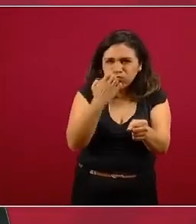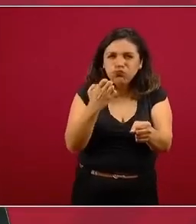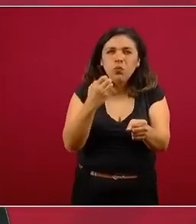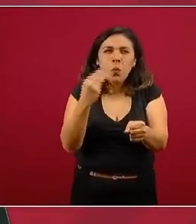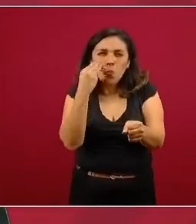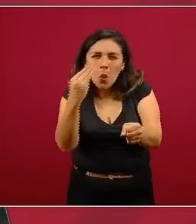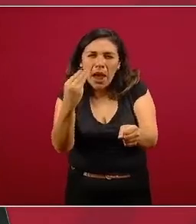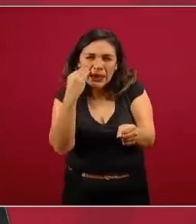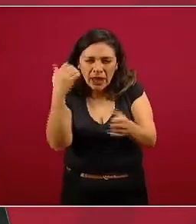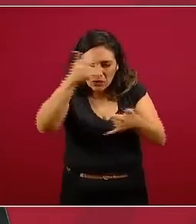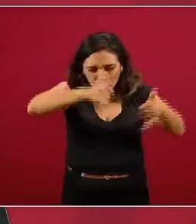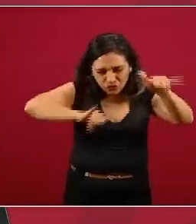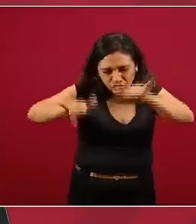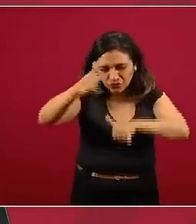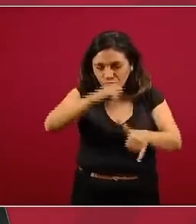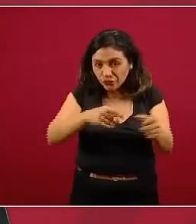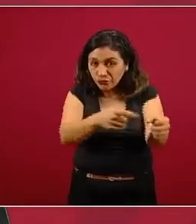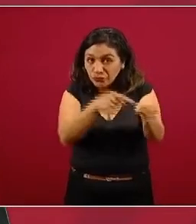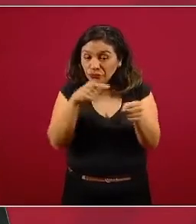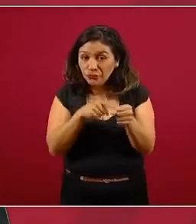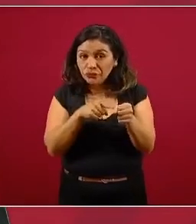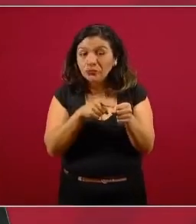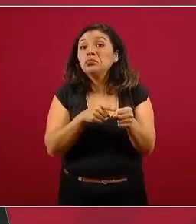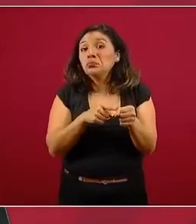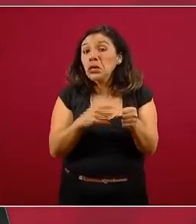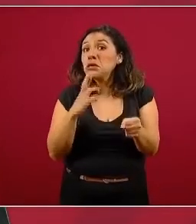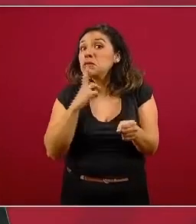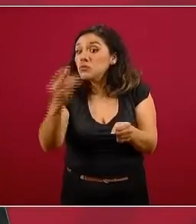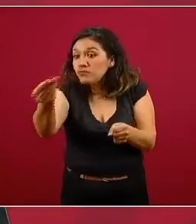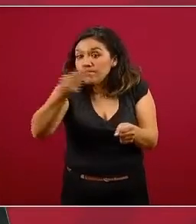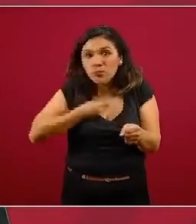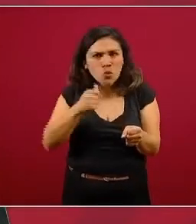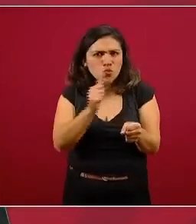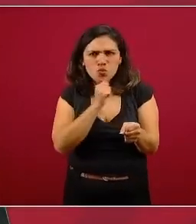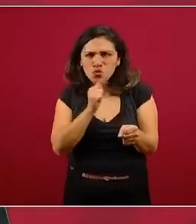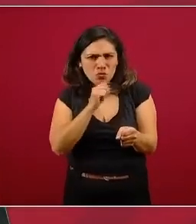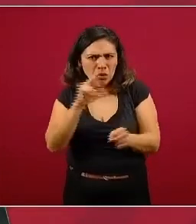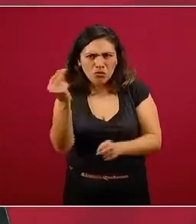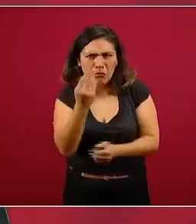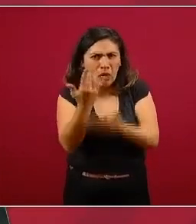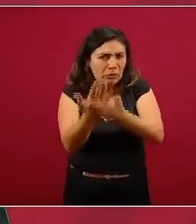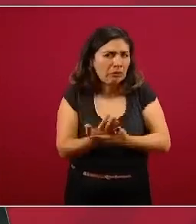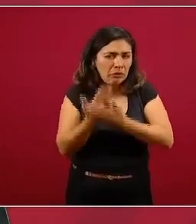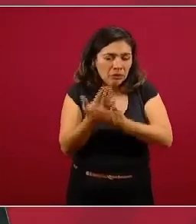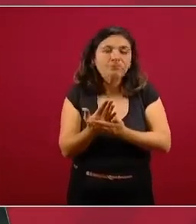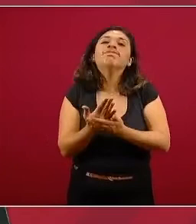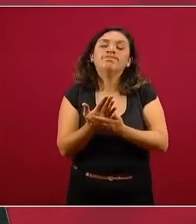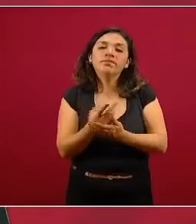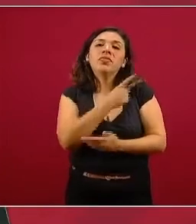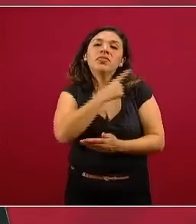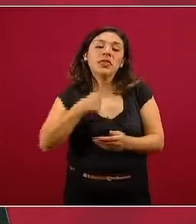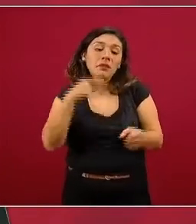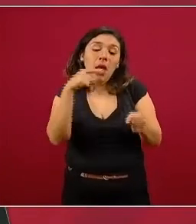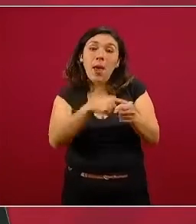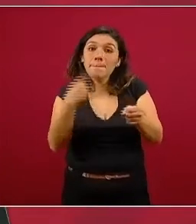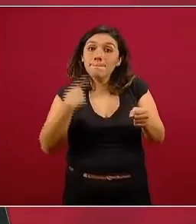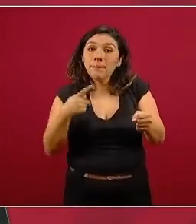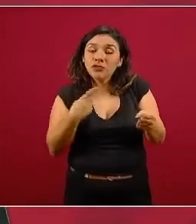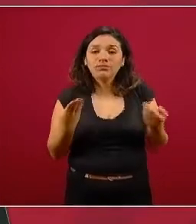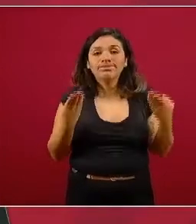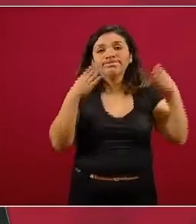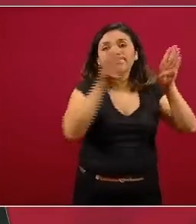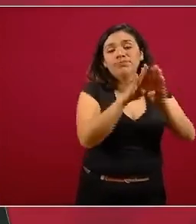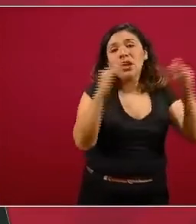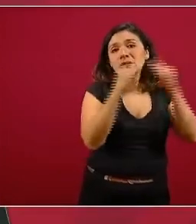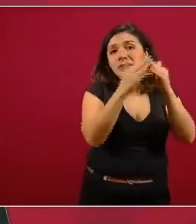las pruebas por laboratorio, sin esperar el resultado de la prueba por laboratorio, se indica el aislamiento temporal